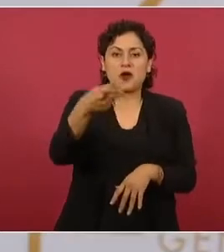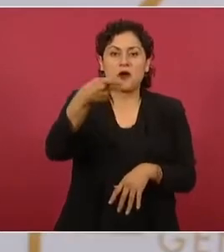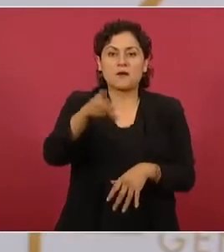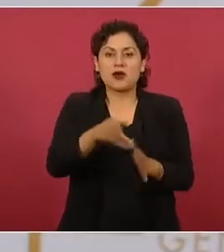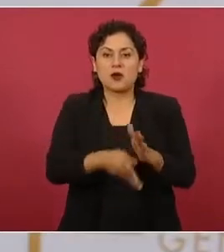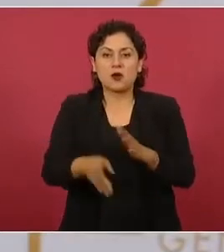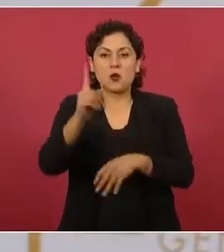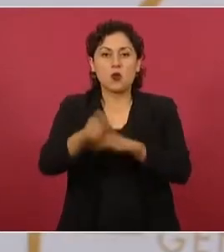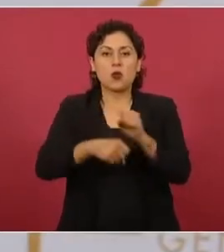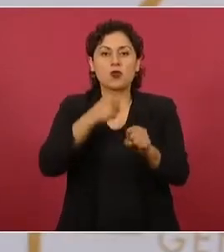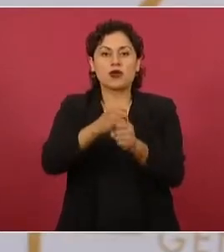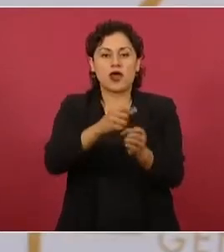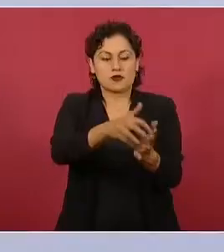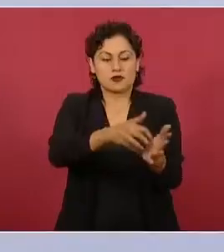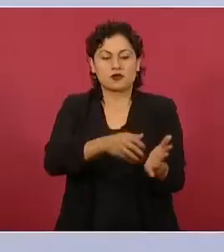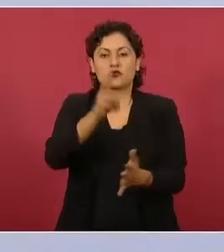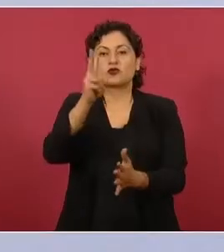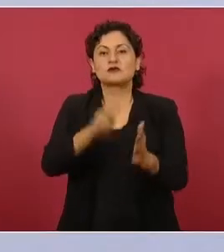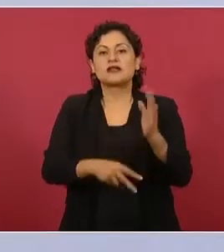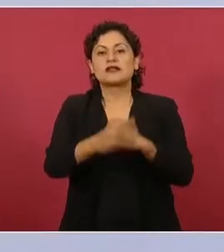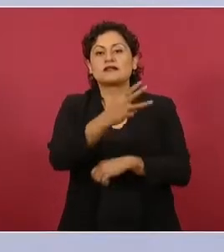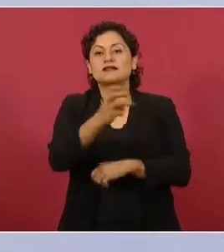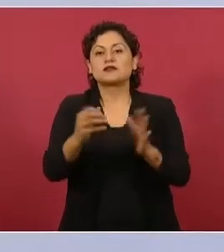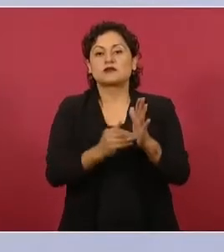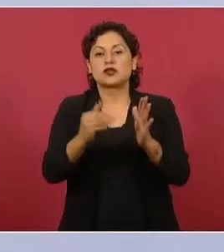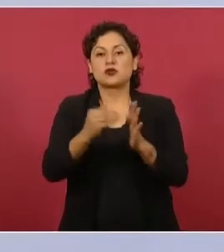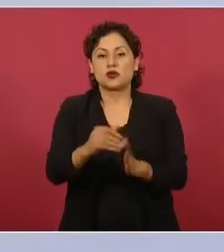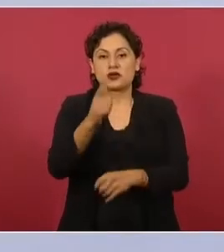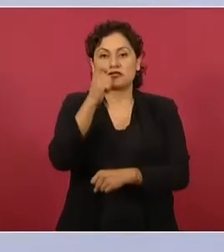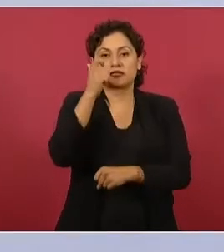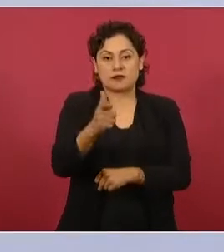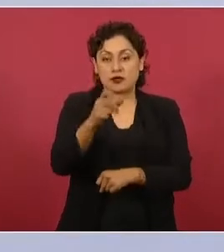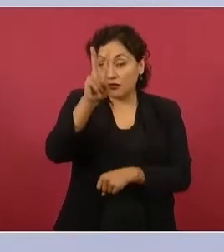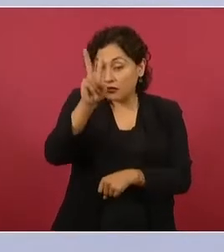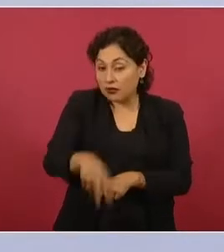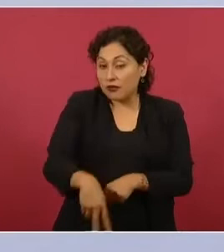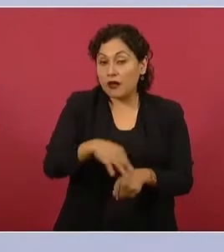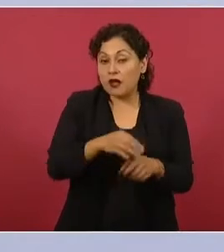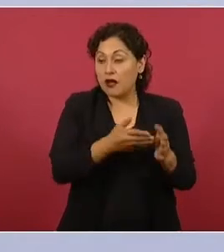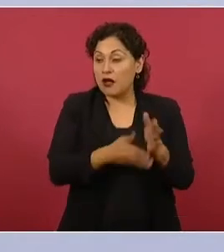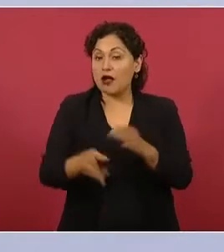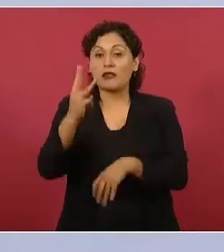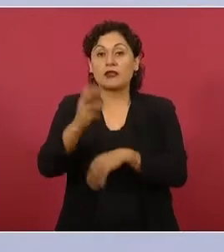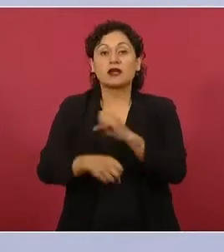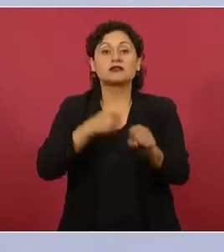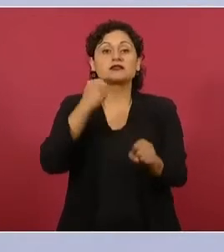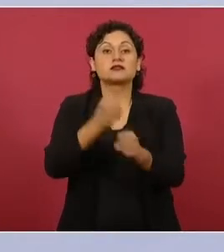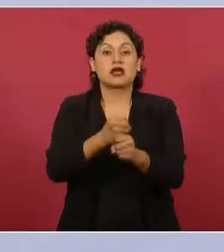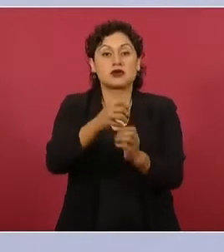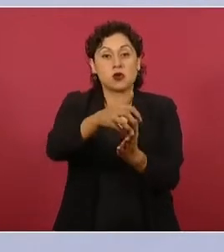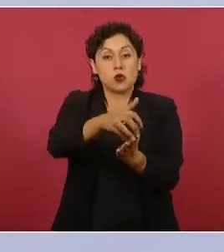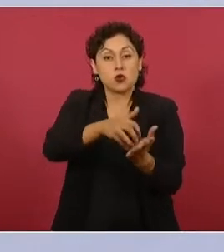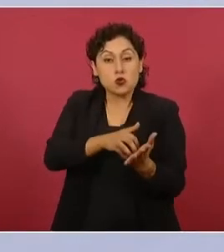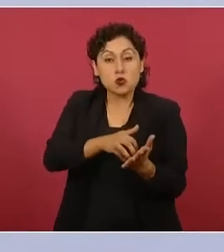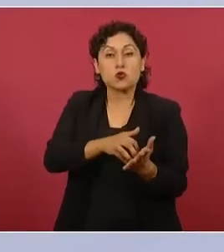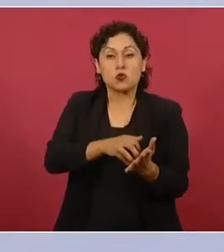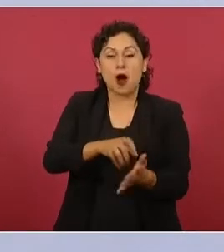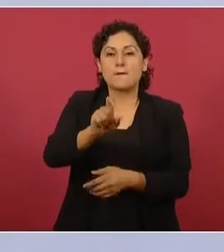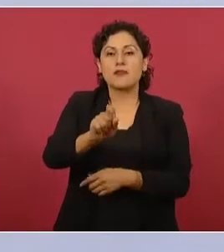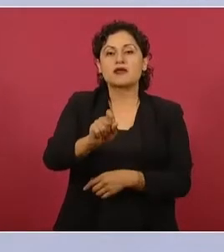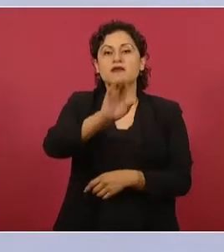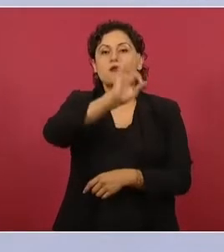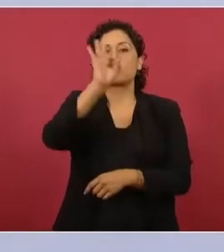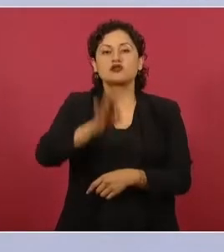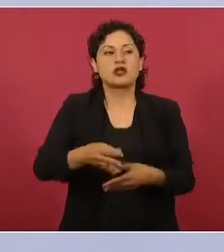logramos ahorros por 2.300 millones de pesos y en términos reales, en estos 3 años hemos reducido en más de 20% el gasto